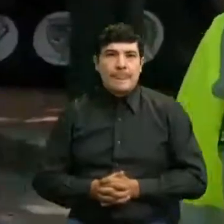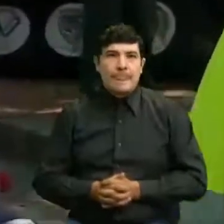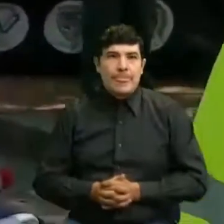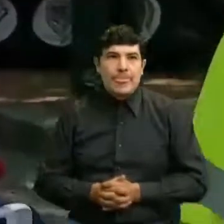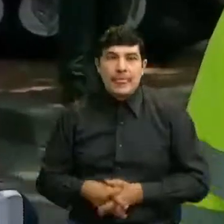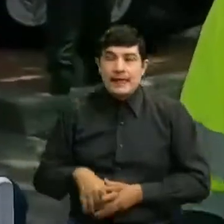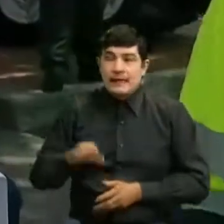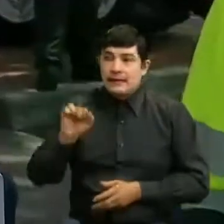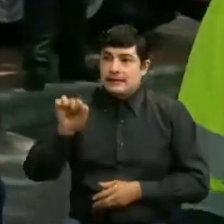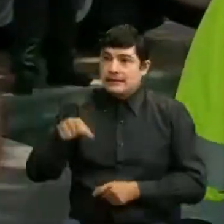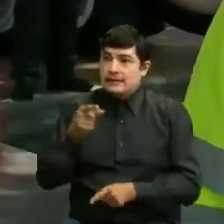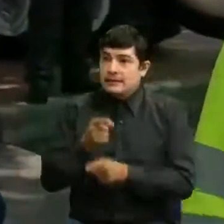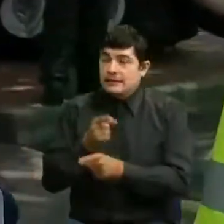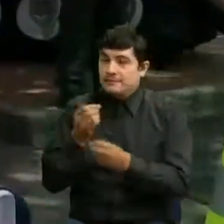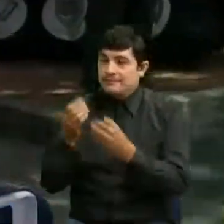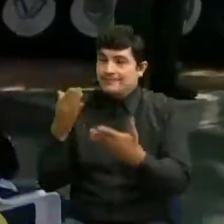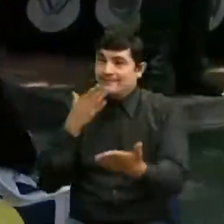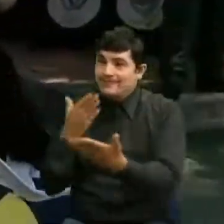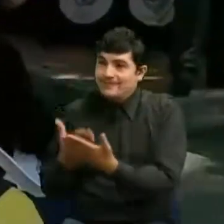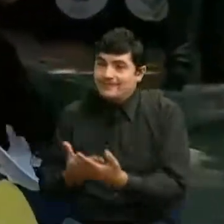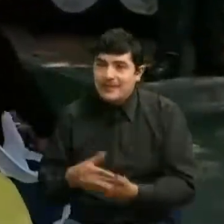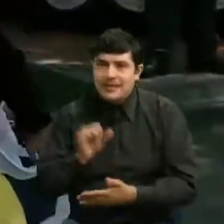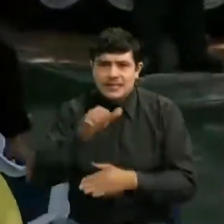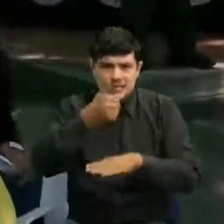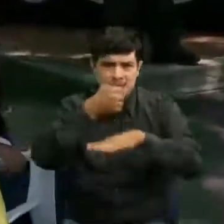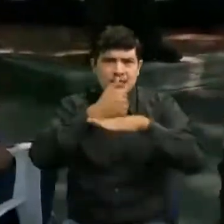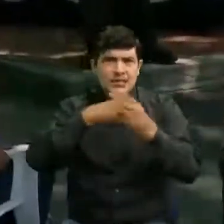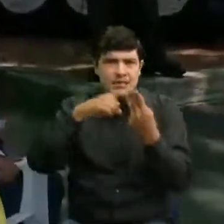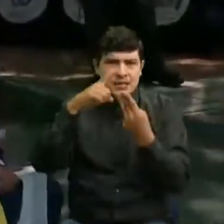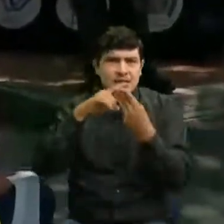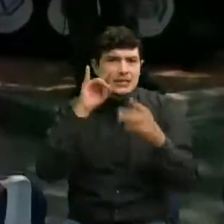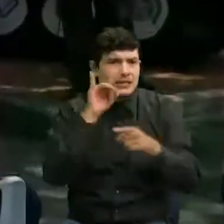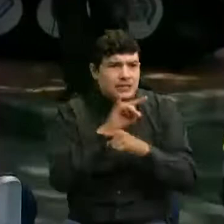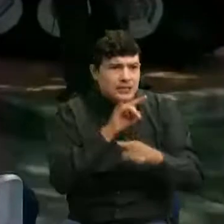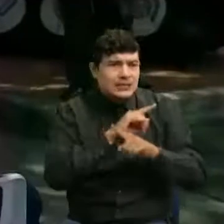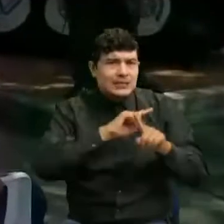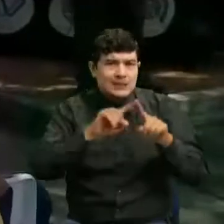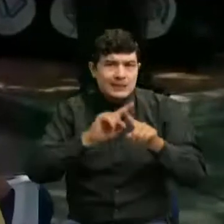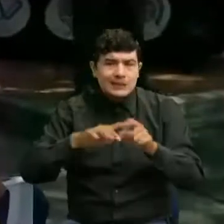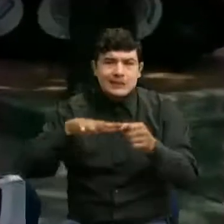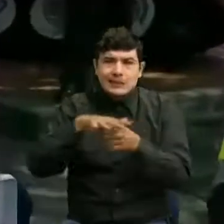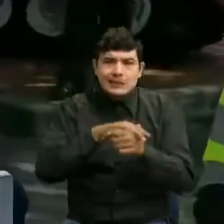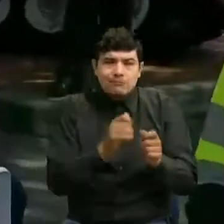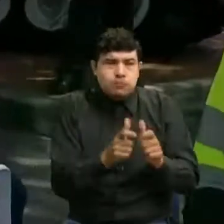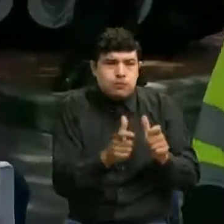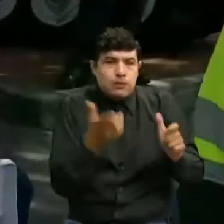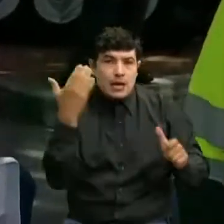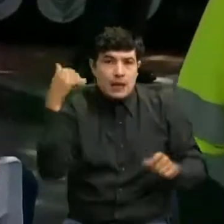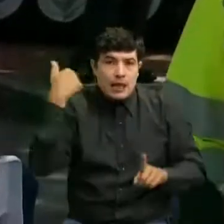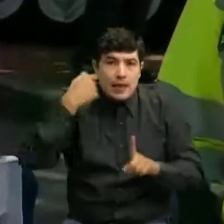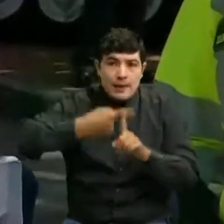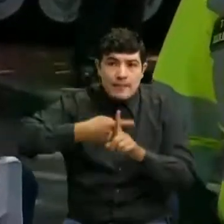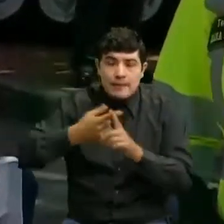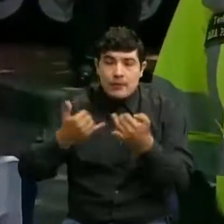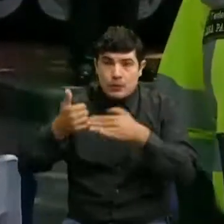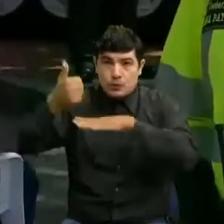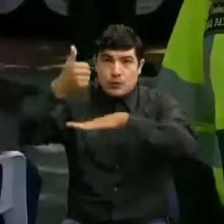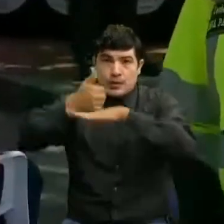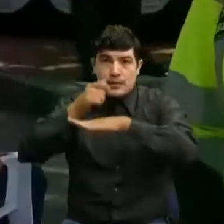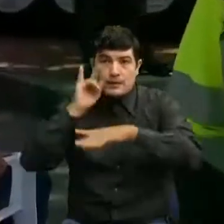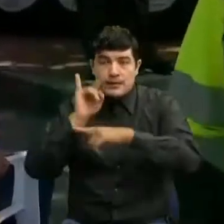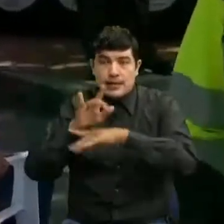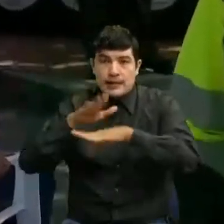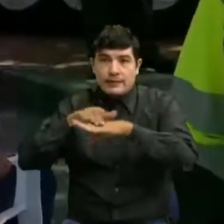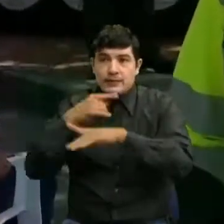estado atentas debido a ese aumento de lesionados y accidentes de tránsito que se han registrado en los últimos meses. Las autoridades han señalado que